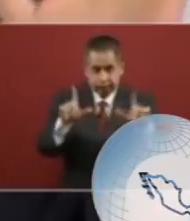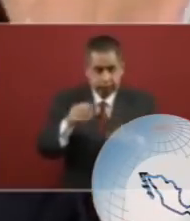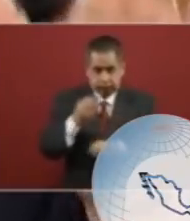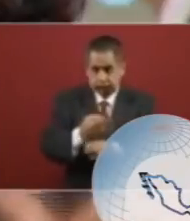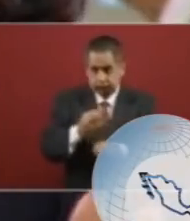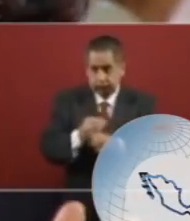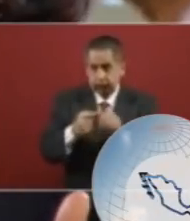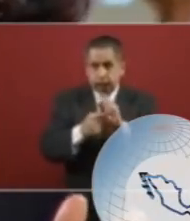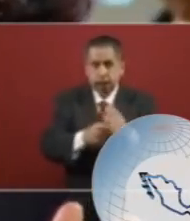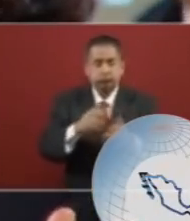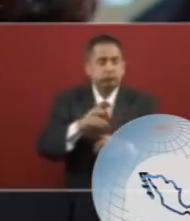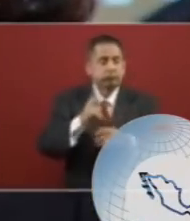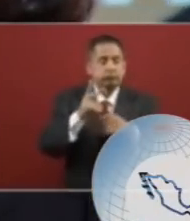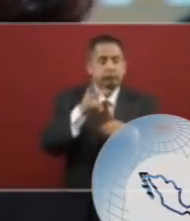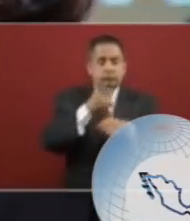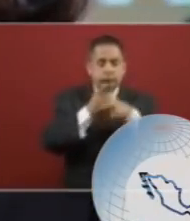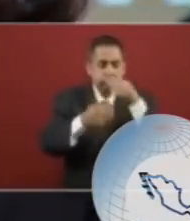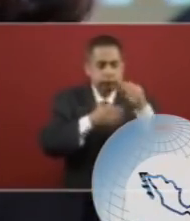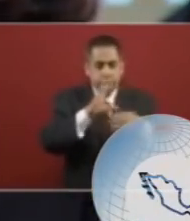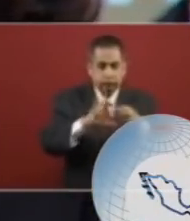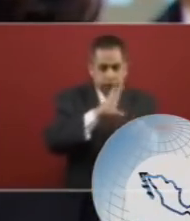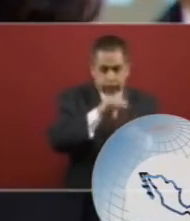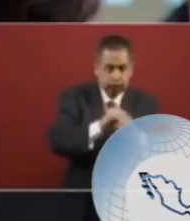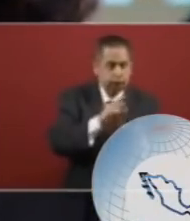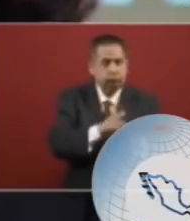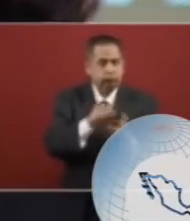checan, solo hay publicidad total o